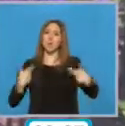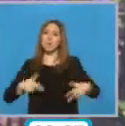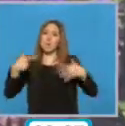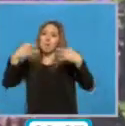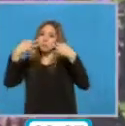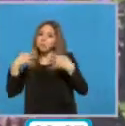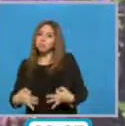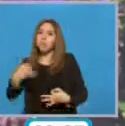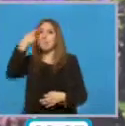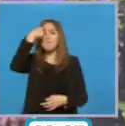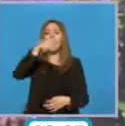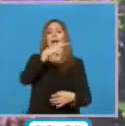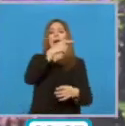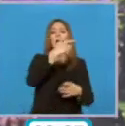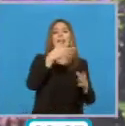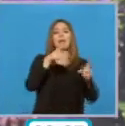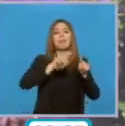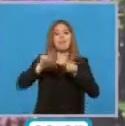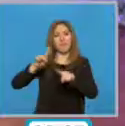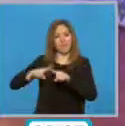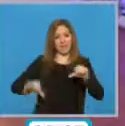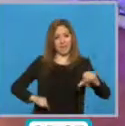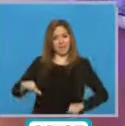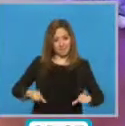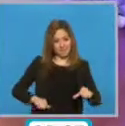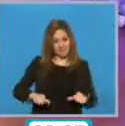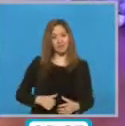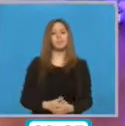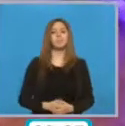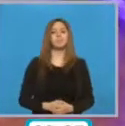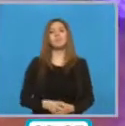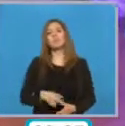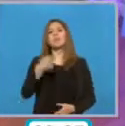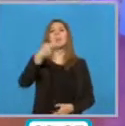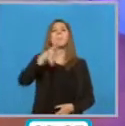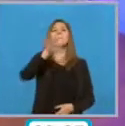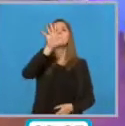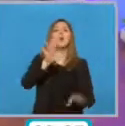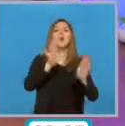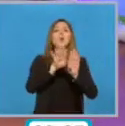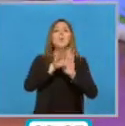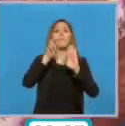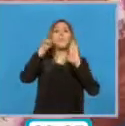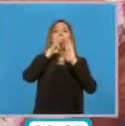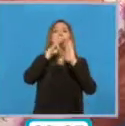vestidos para cada una de las ocasiones. Serían como los mandamientos a la hora de vestir. Exacto.